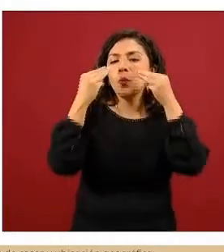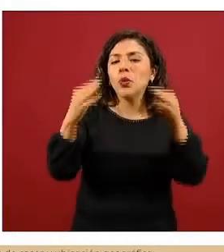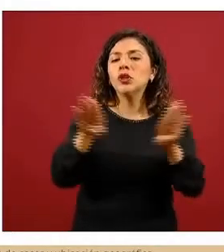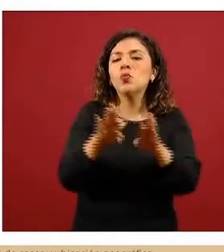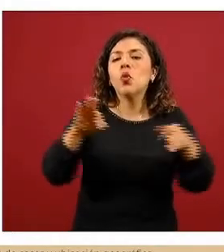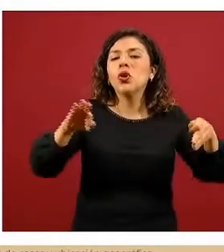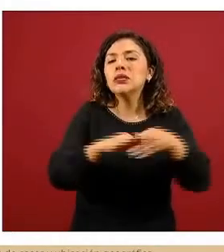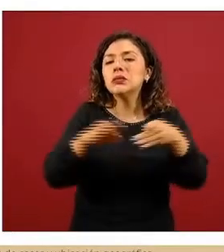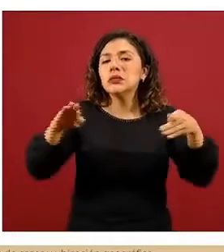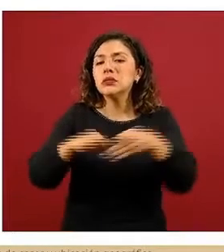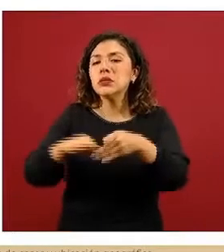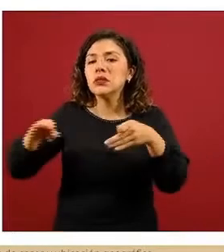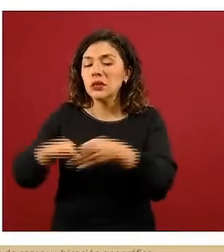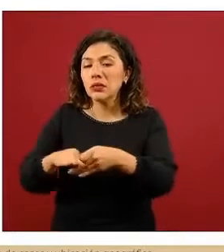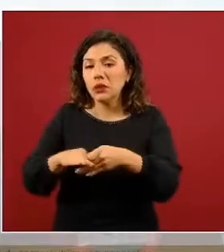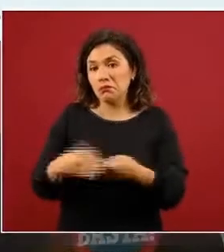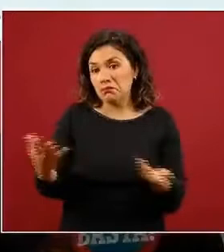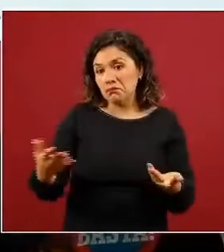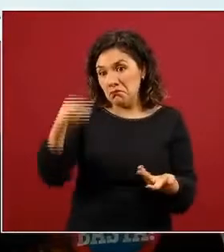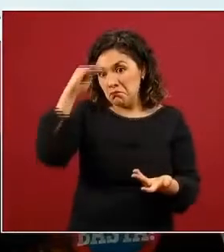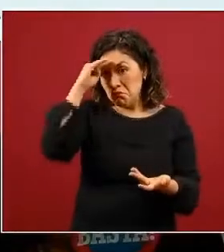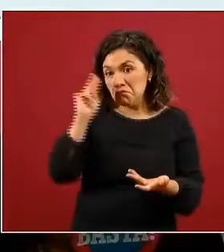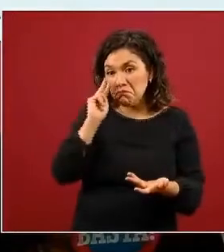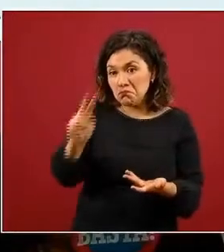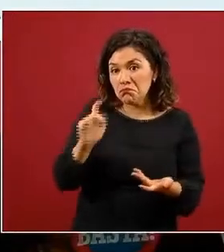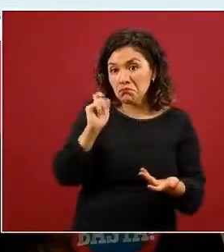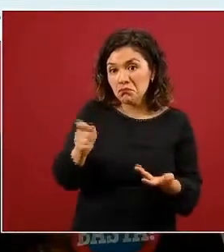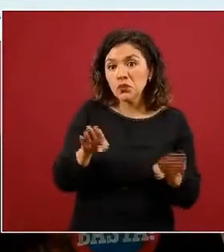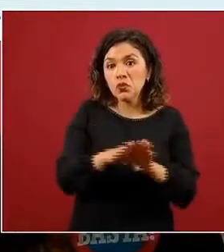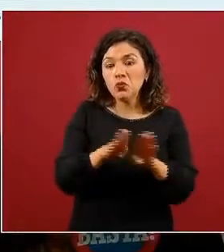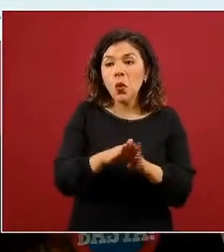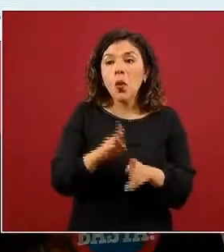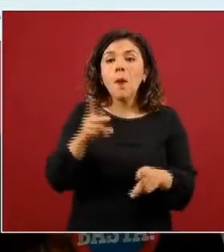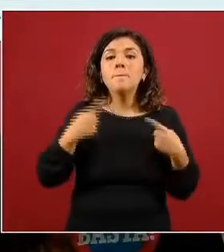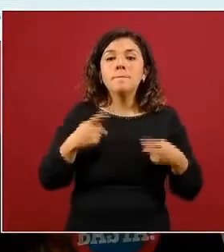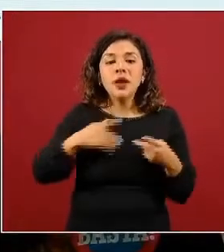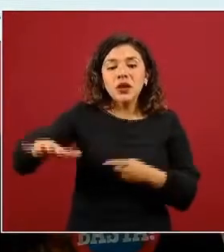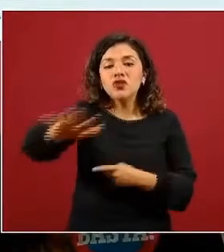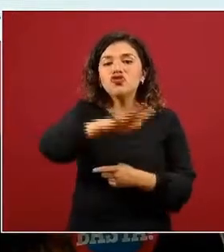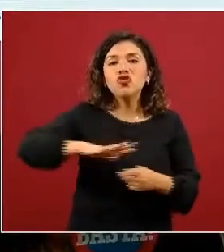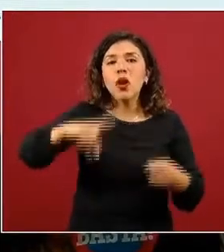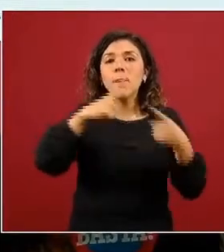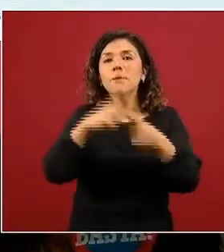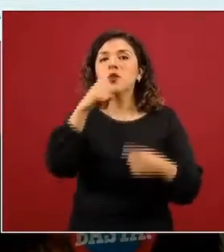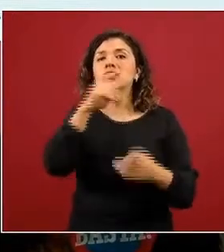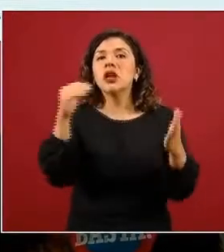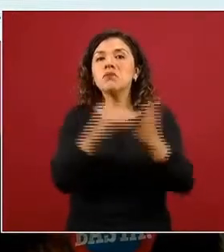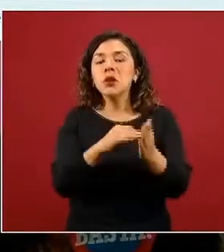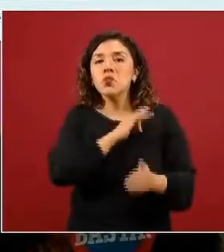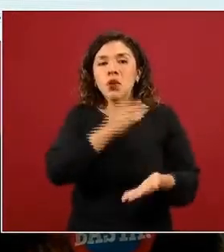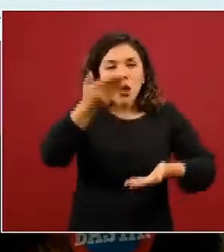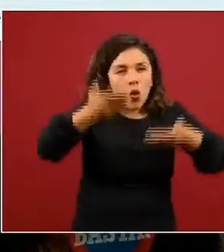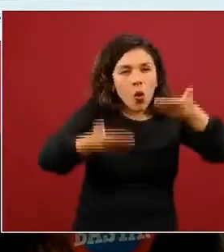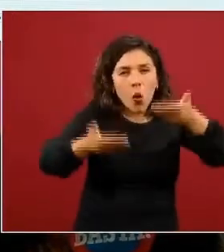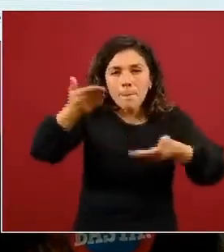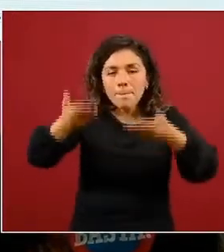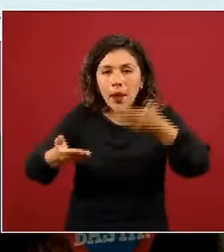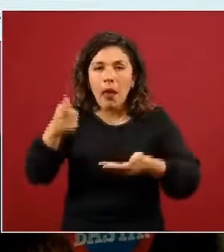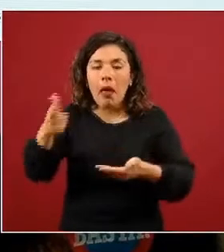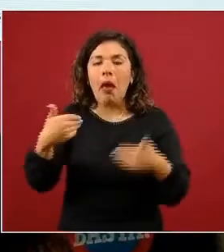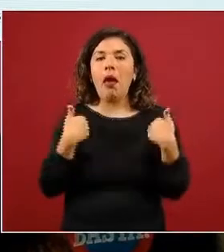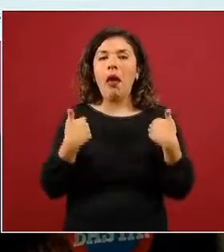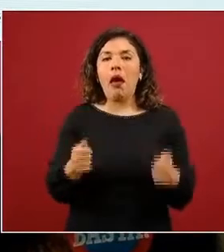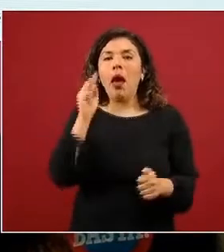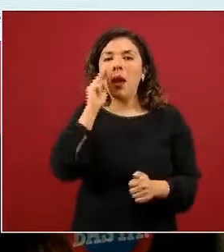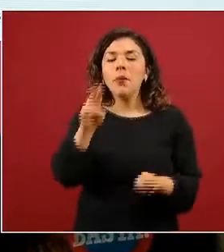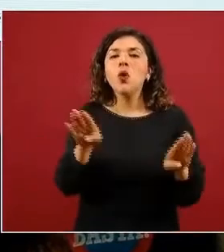la incidencia. Está considerando el tamaño de la población. Se pueden comparar entre sí. Y lo que nos permite